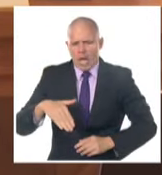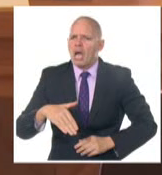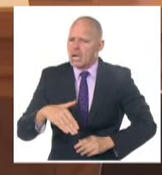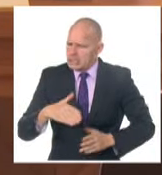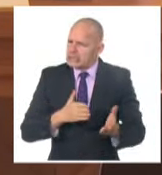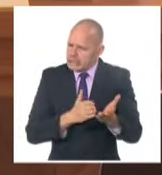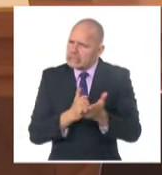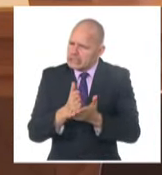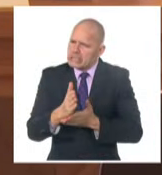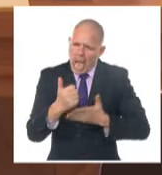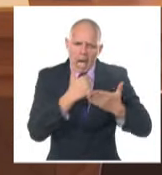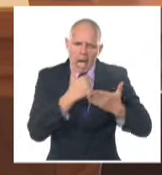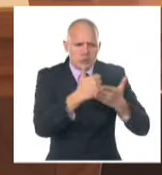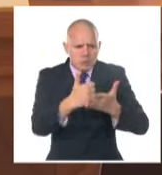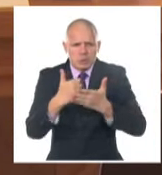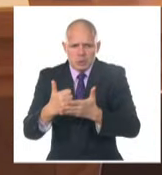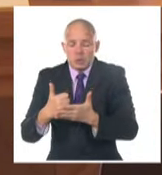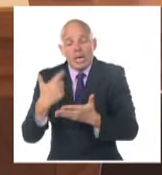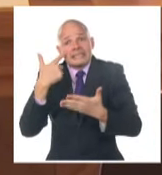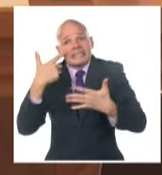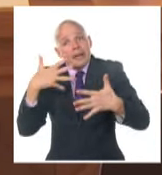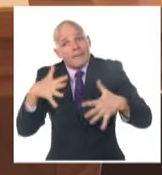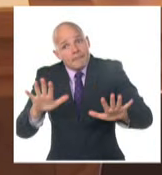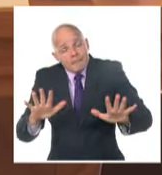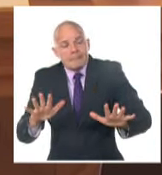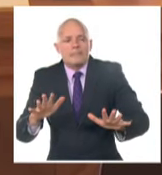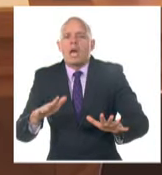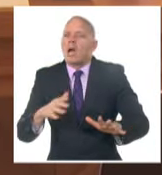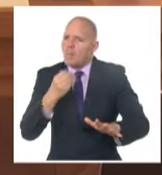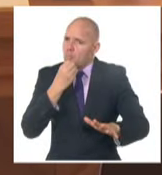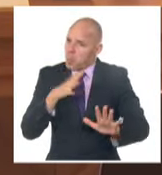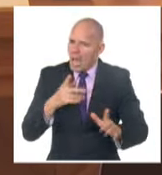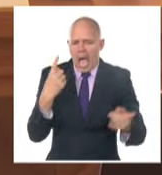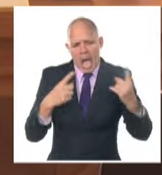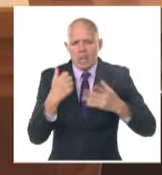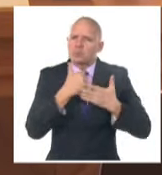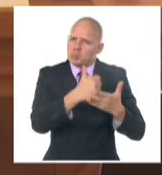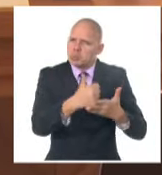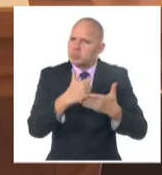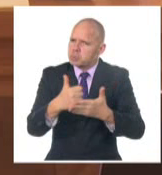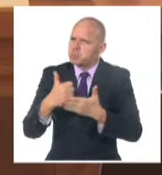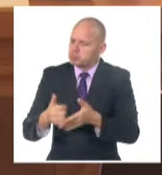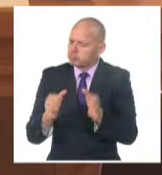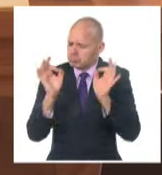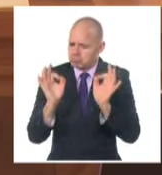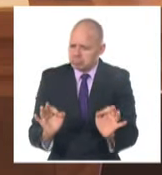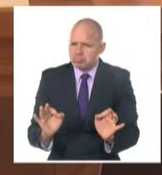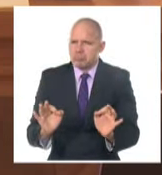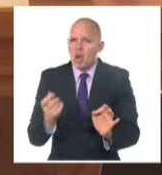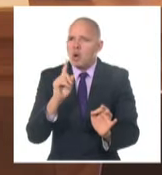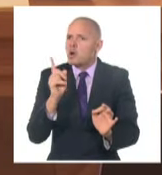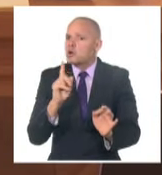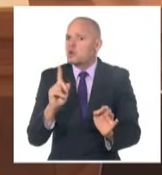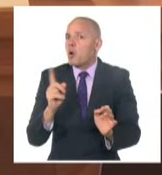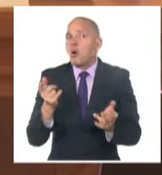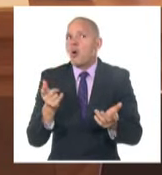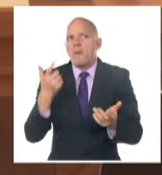de nuestras posibilidades, siguiendo el principio de compartir con modestia lo que